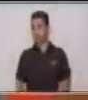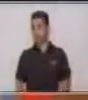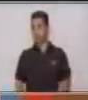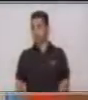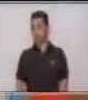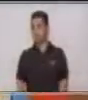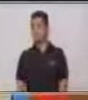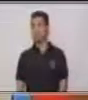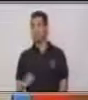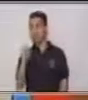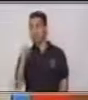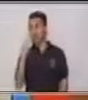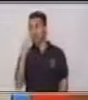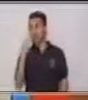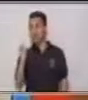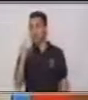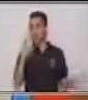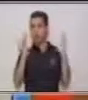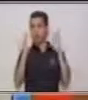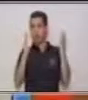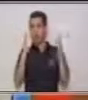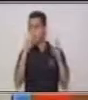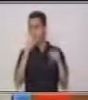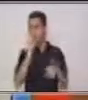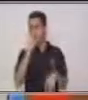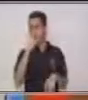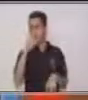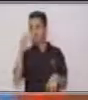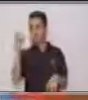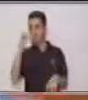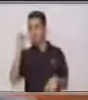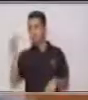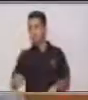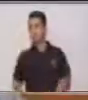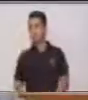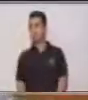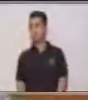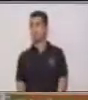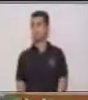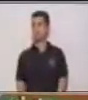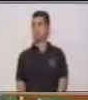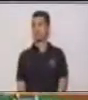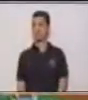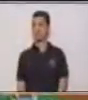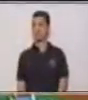cuando esa comparación no es sobre el 100%. Y nos vamos con esto.